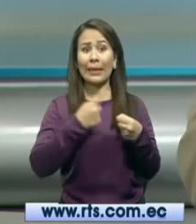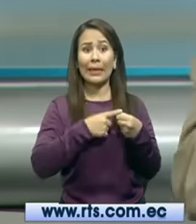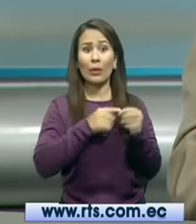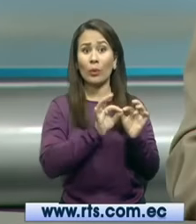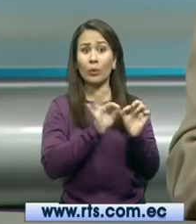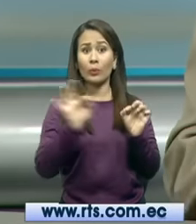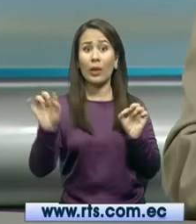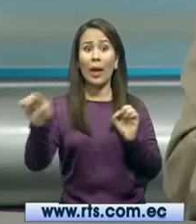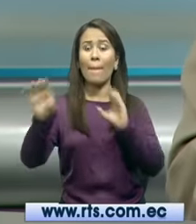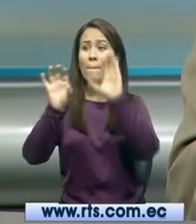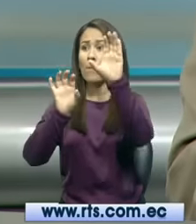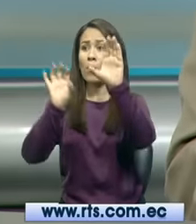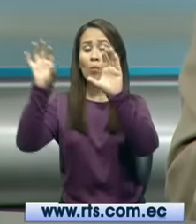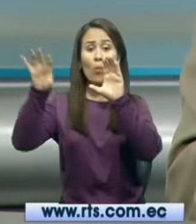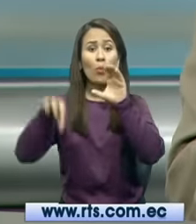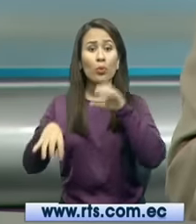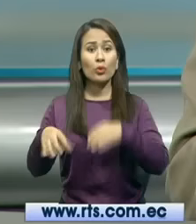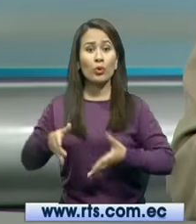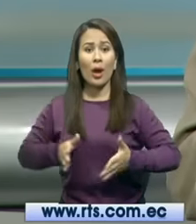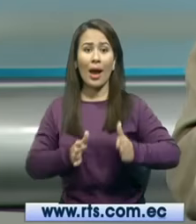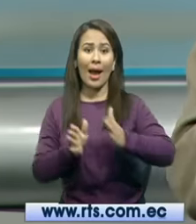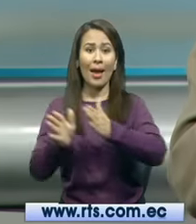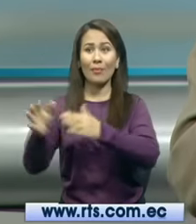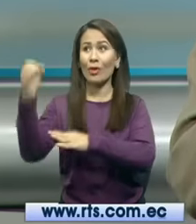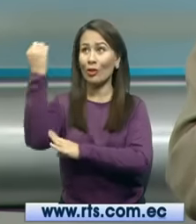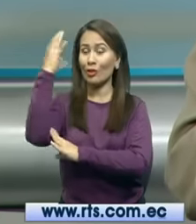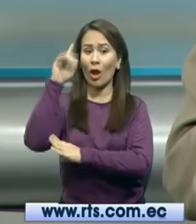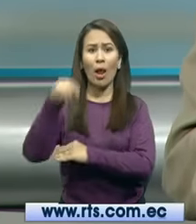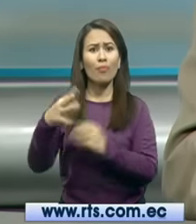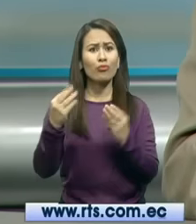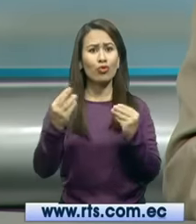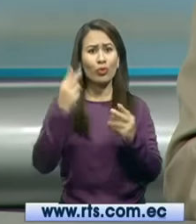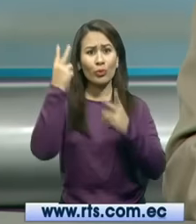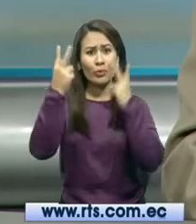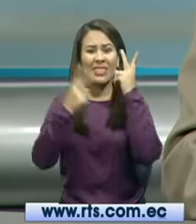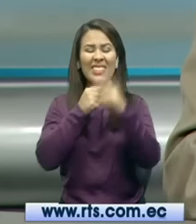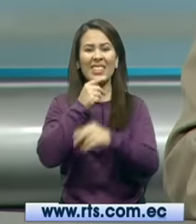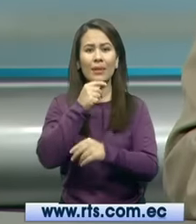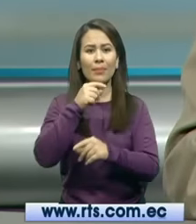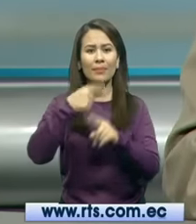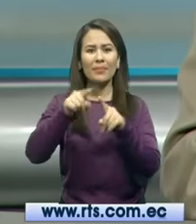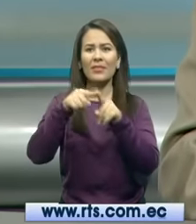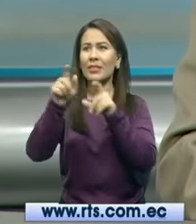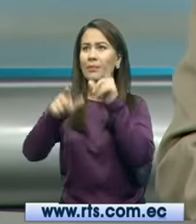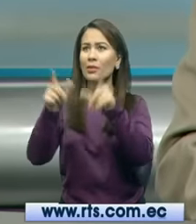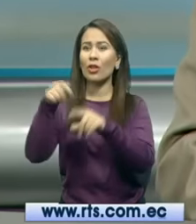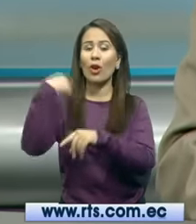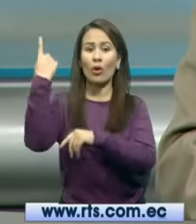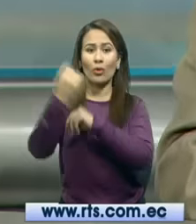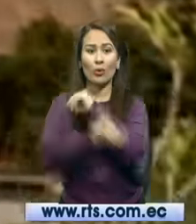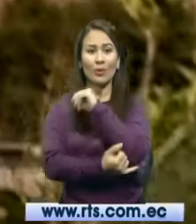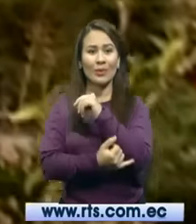El Museo Intiñán, o Camino del Sol, es uno de los más visitados por turistas nacionales y extranjeros.